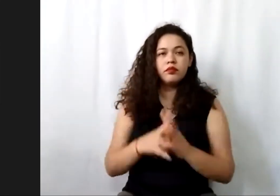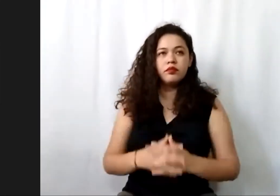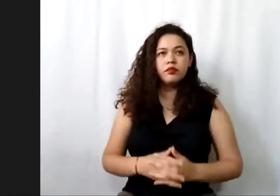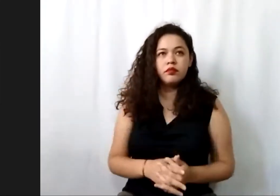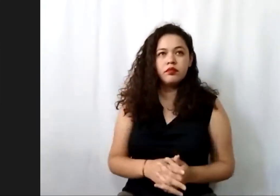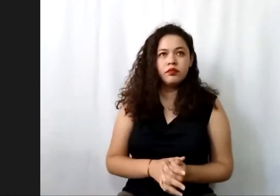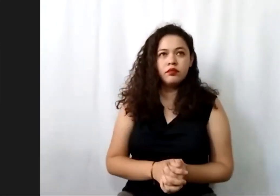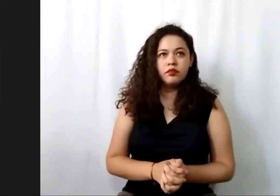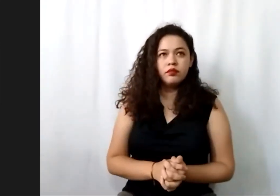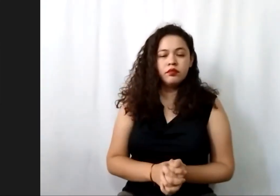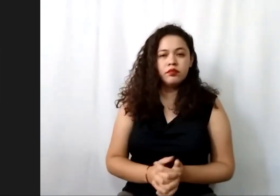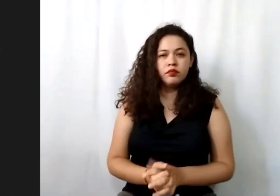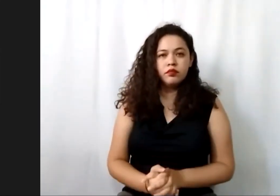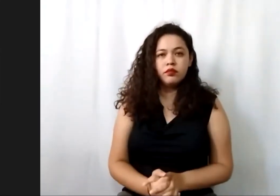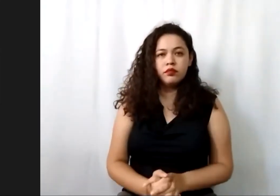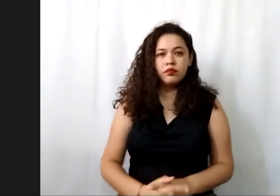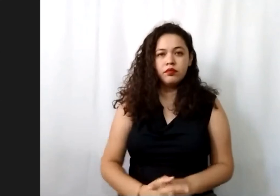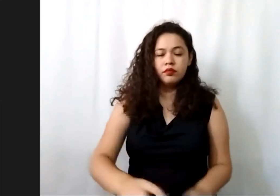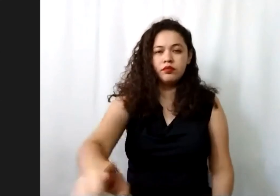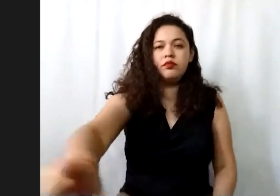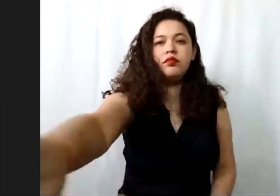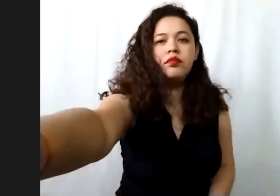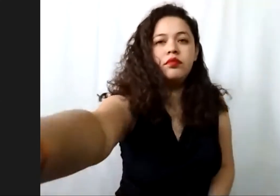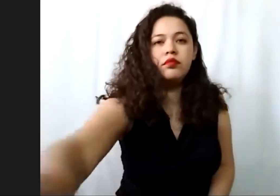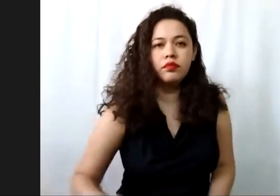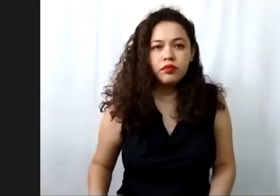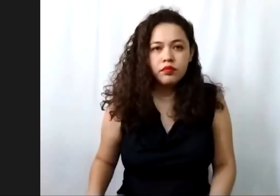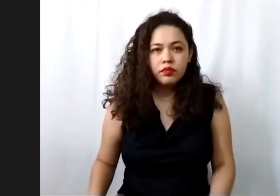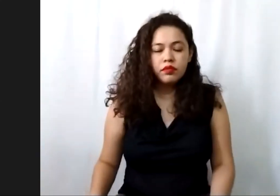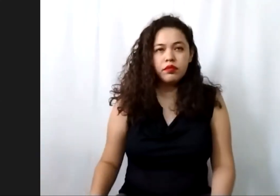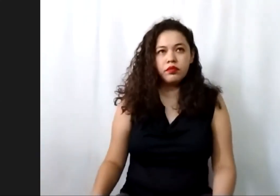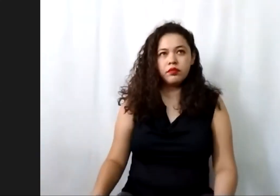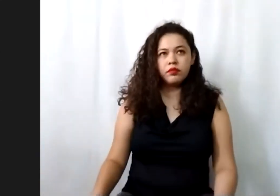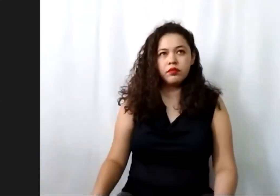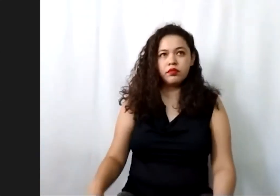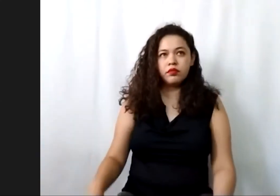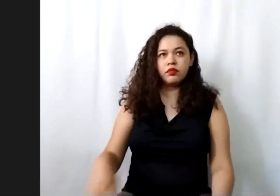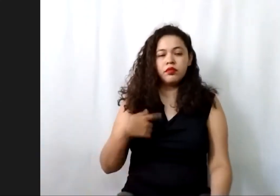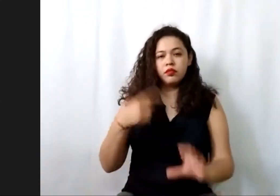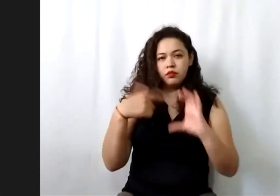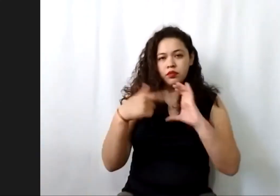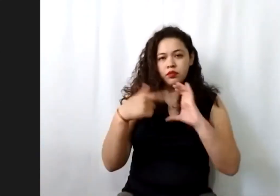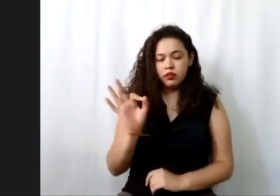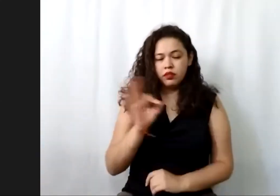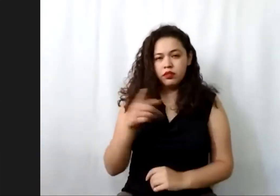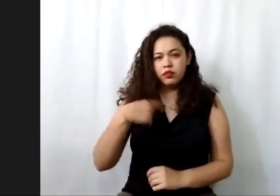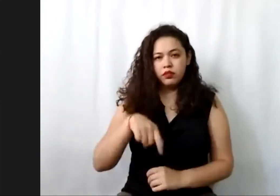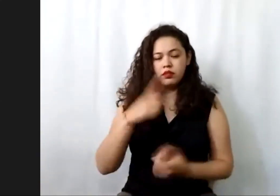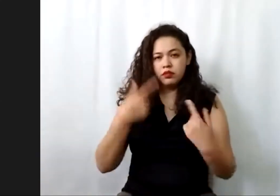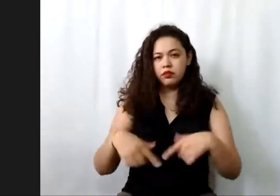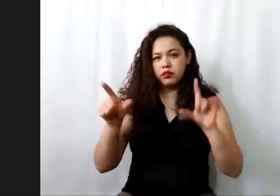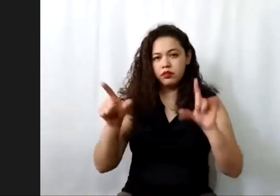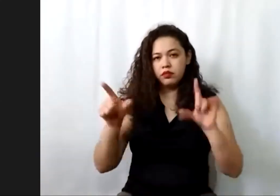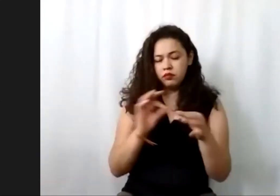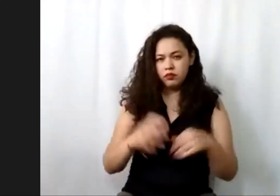mejor falta configuración. Pero puedo enviárselos por correo y ustedes tal vez lo ponen y lo explico. Por